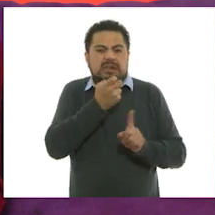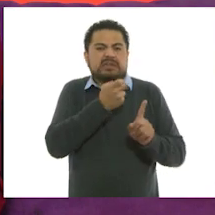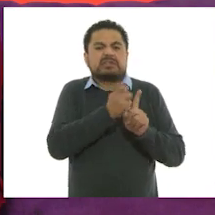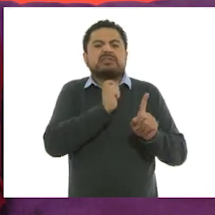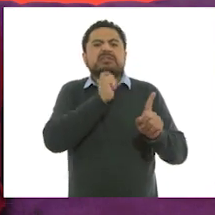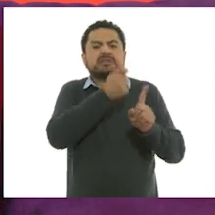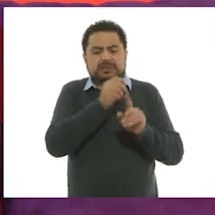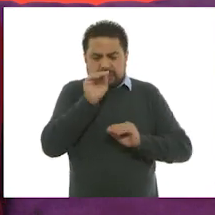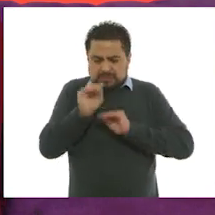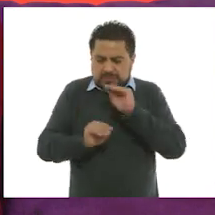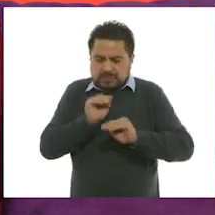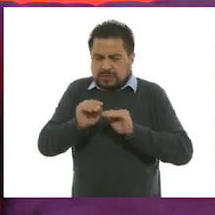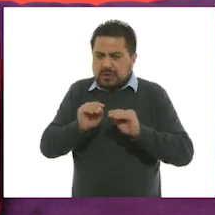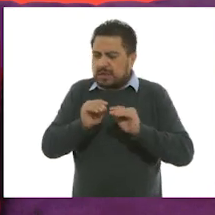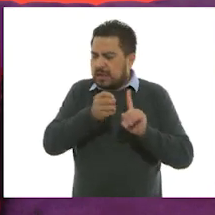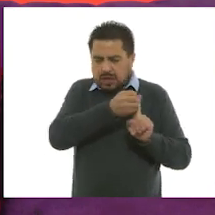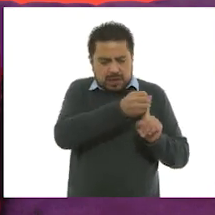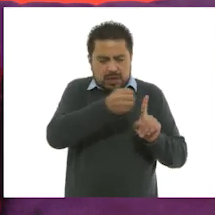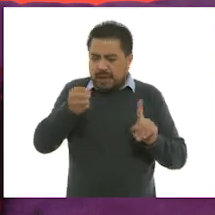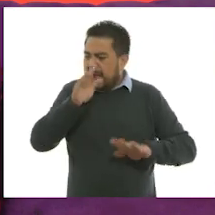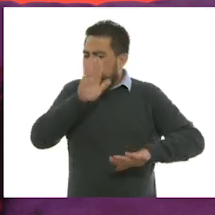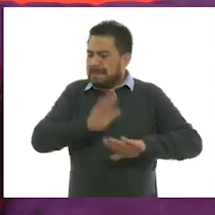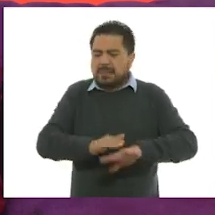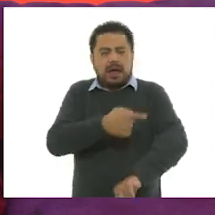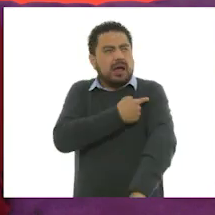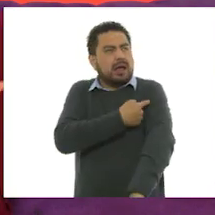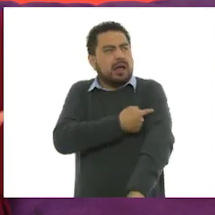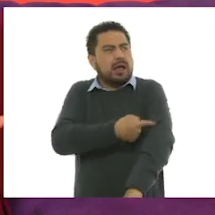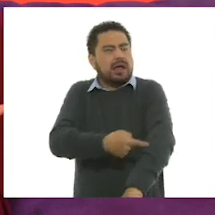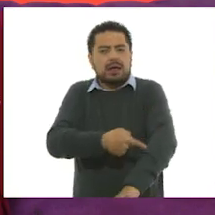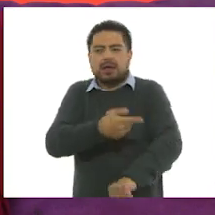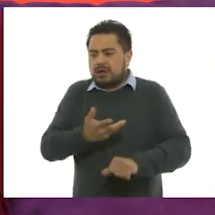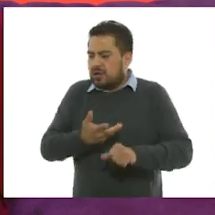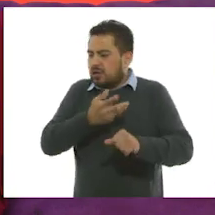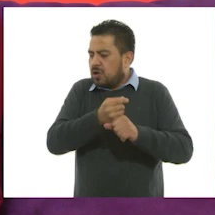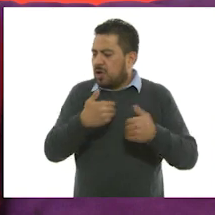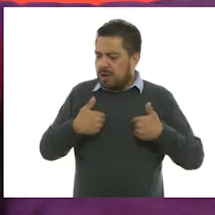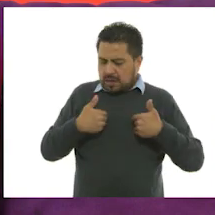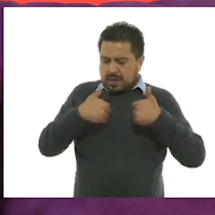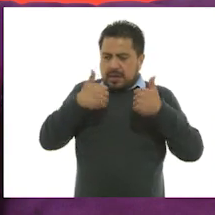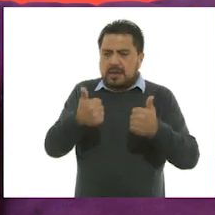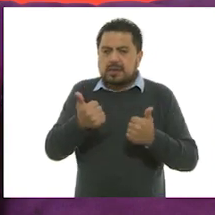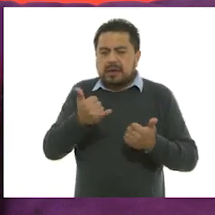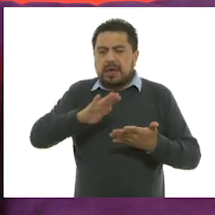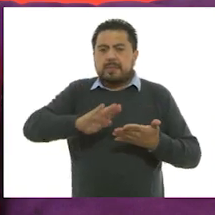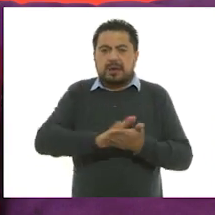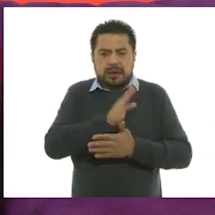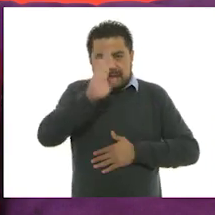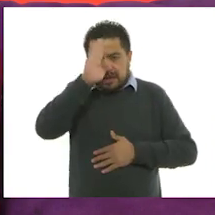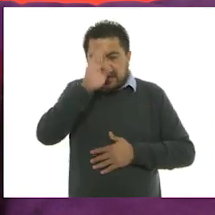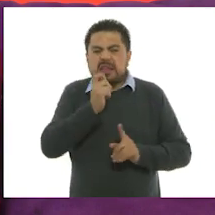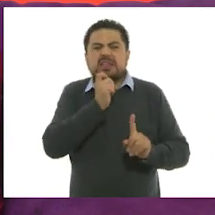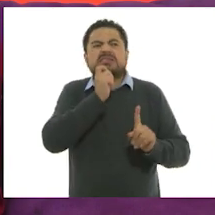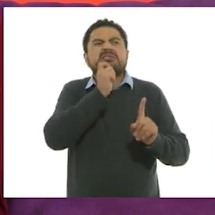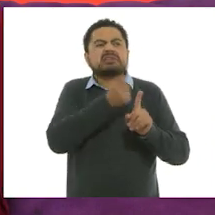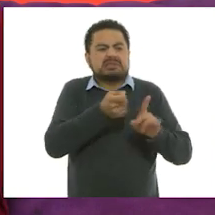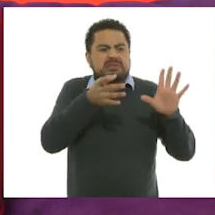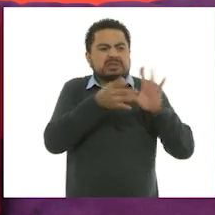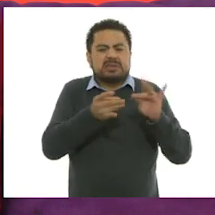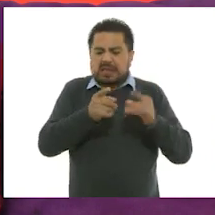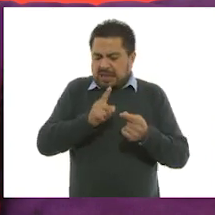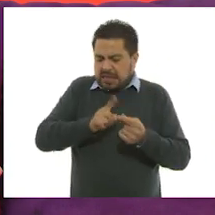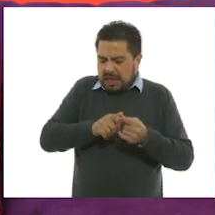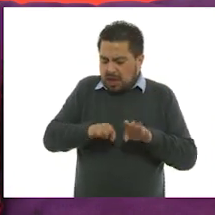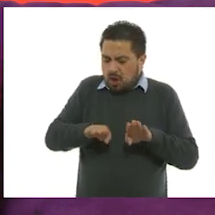implica estructurar enunciados cada vez más largos, poner en juego su comprensión y reflexión sobre lo que dicen, a